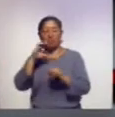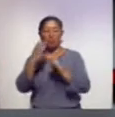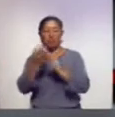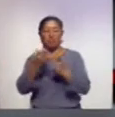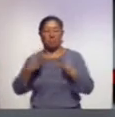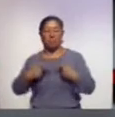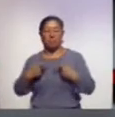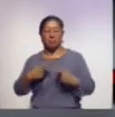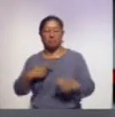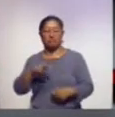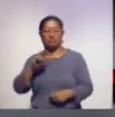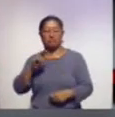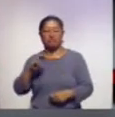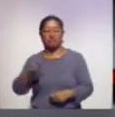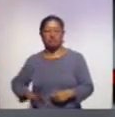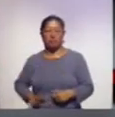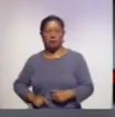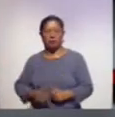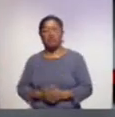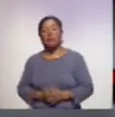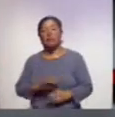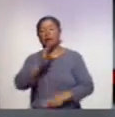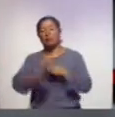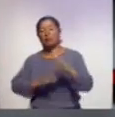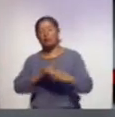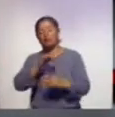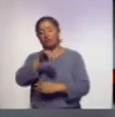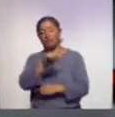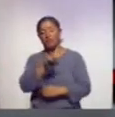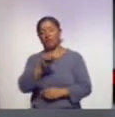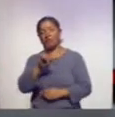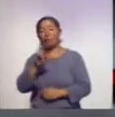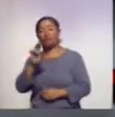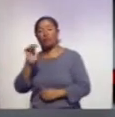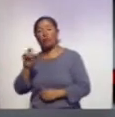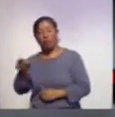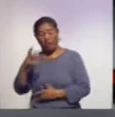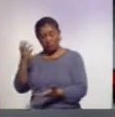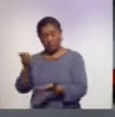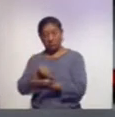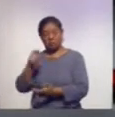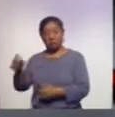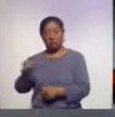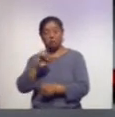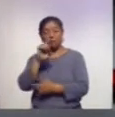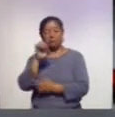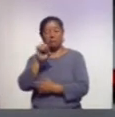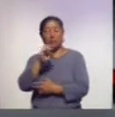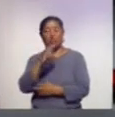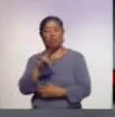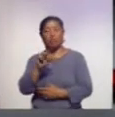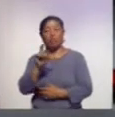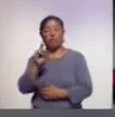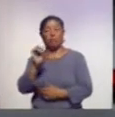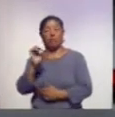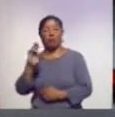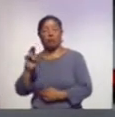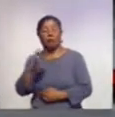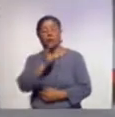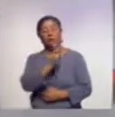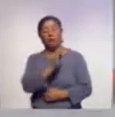Y en el mundo, Maduro felicita a Ecuador por histórica victoria contra el Fondo Monetario Internacional.